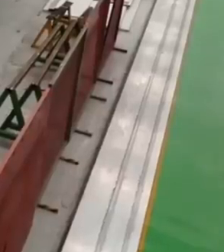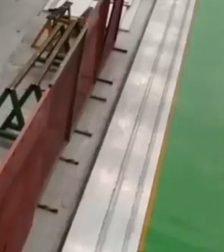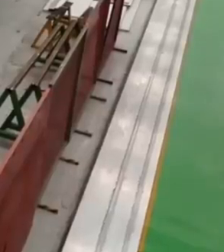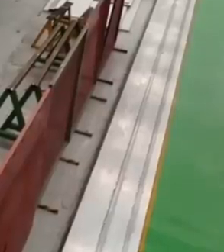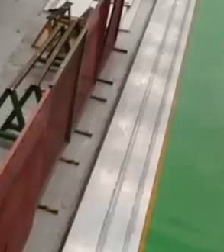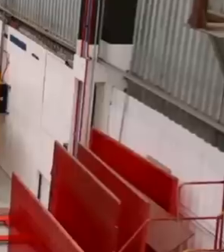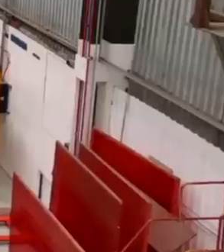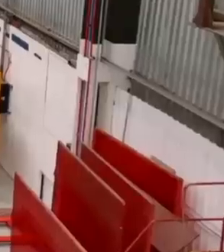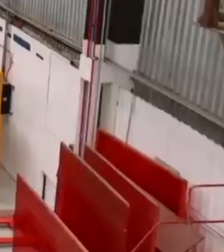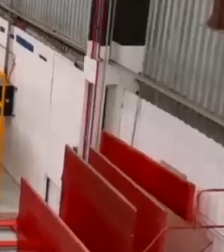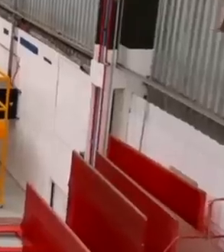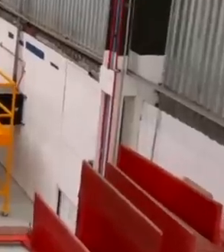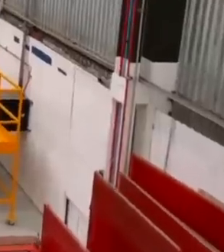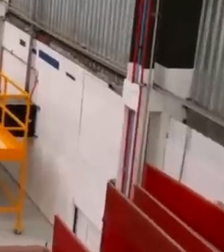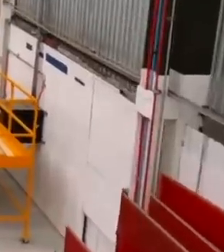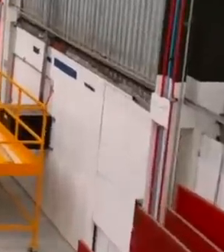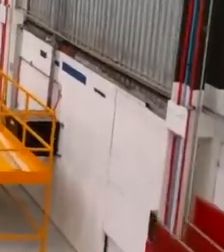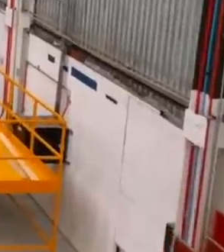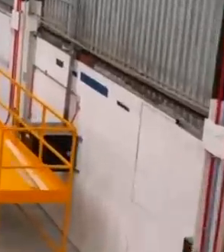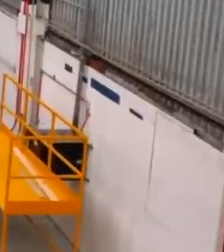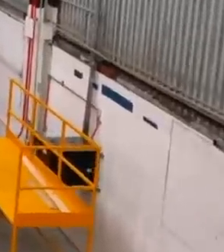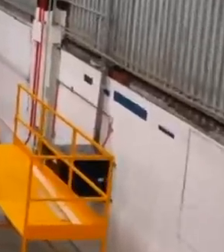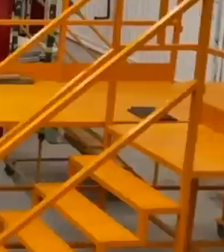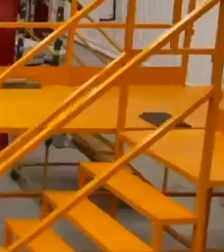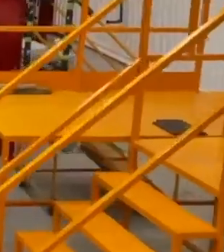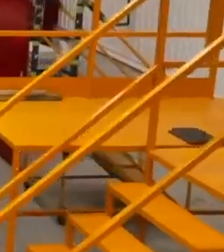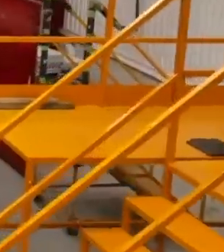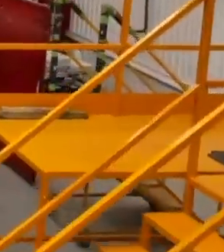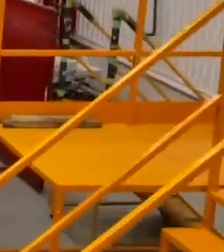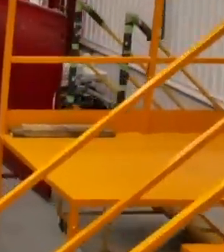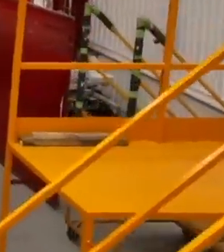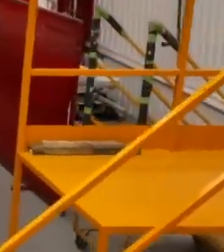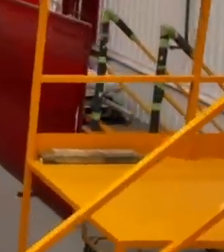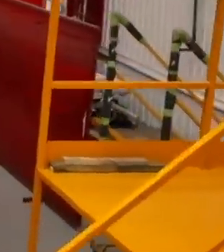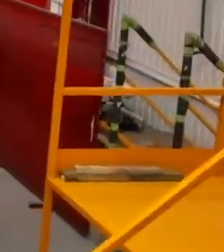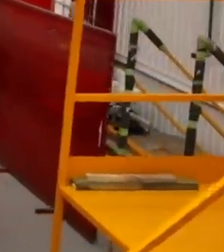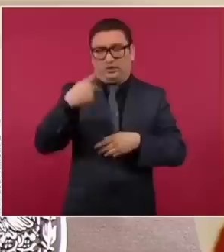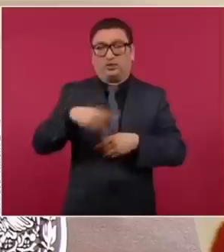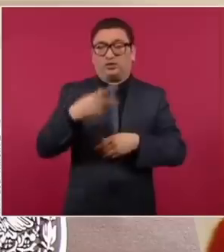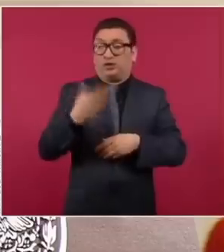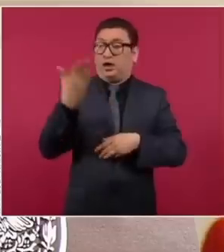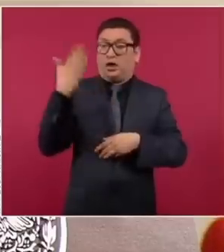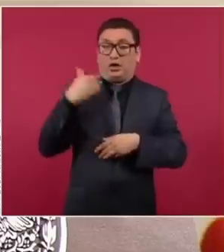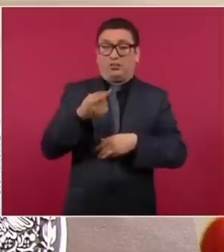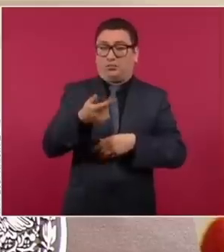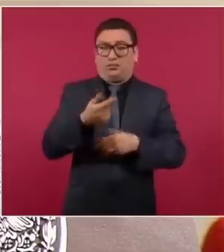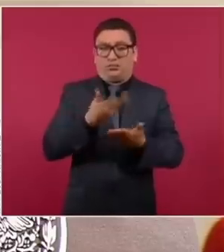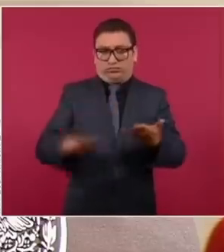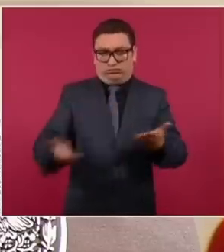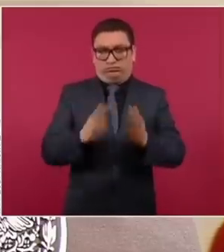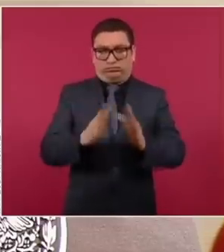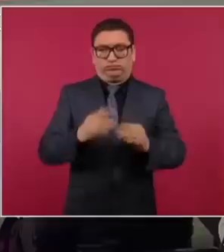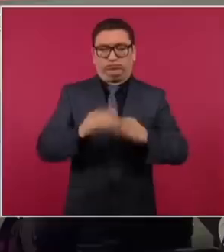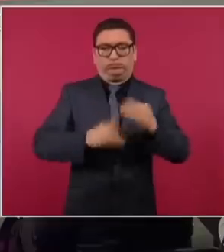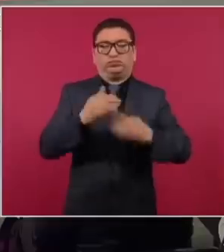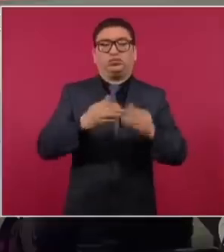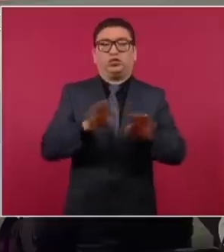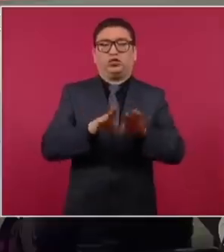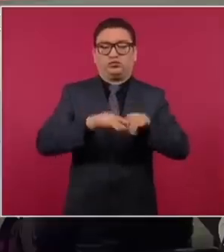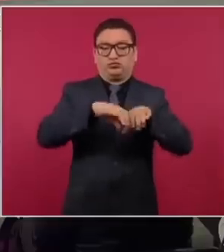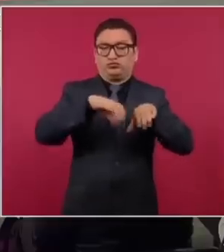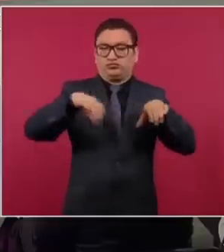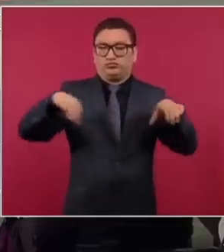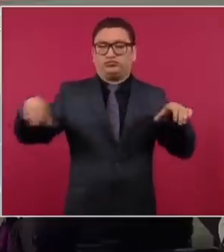fortalecer la cadena de suministro ferroviario en México, que hasta el día de hoy era muy incipiente. Son coches de